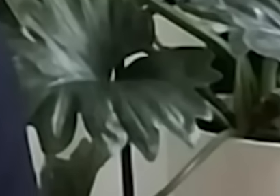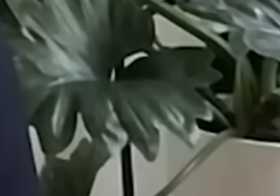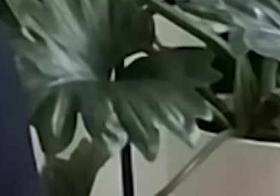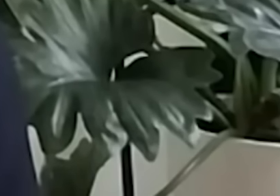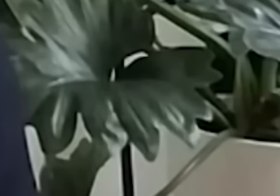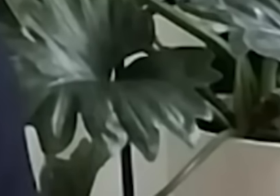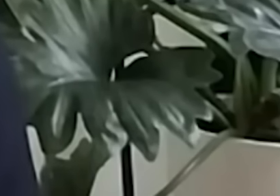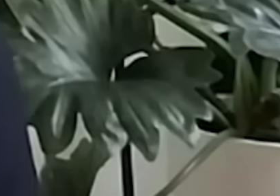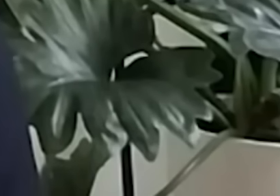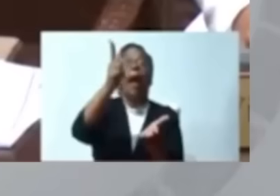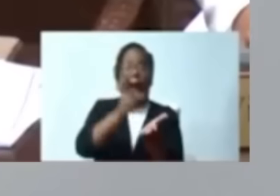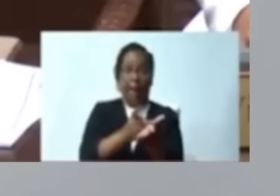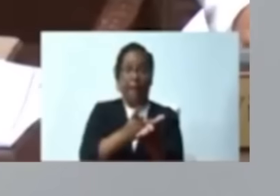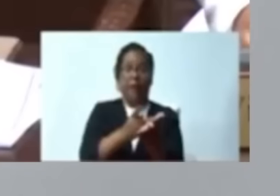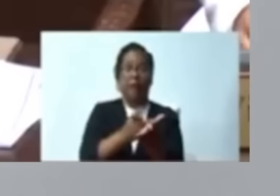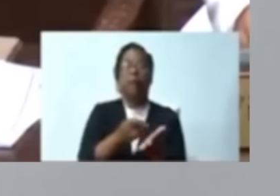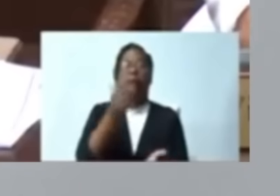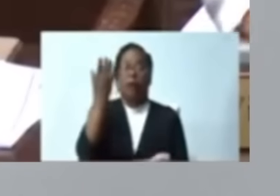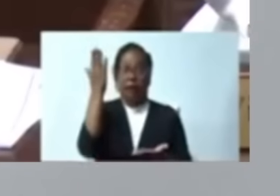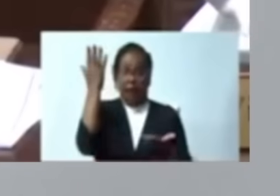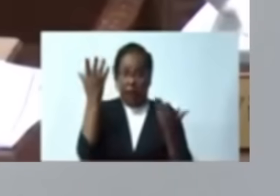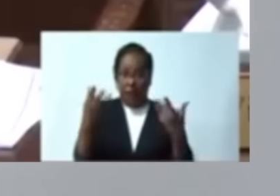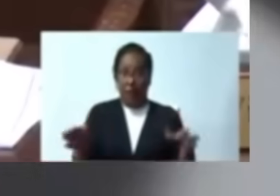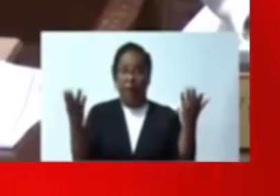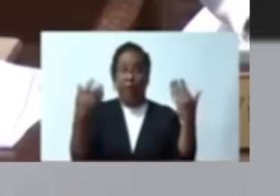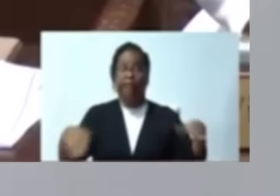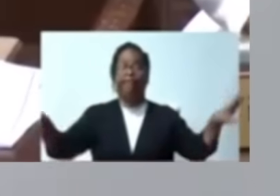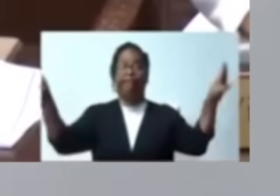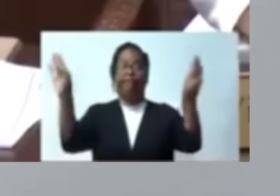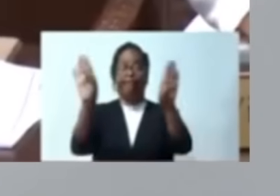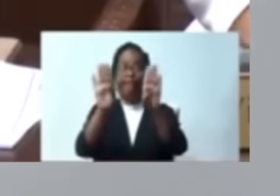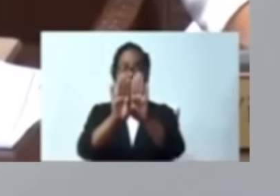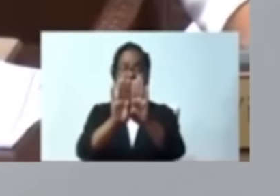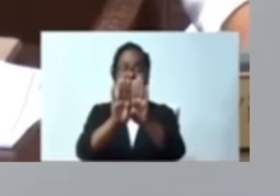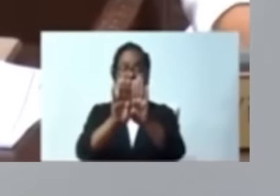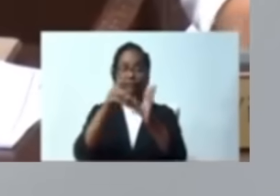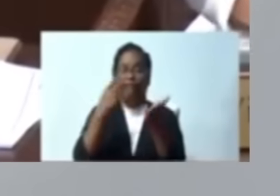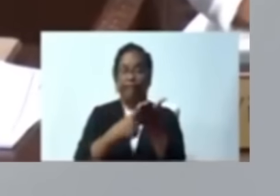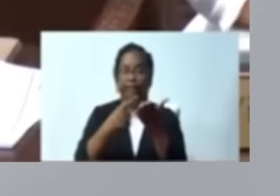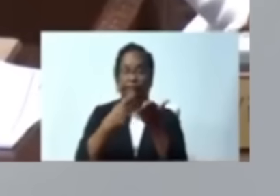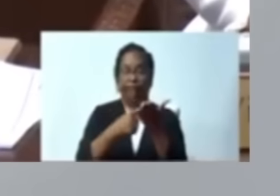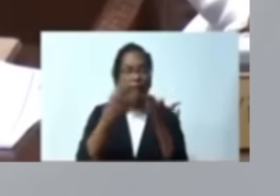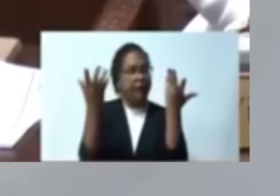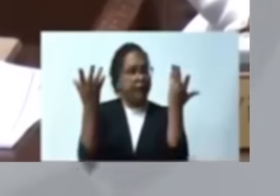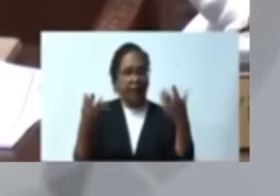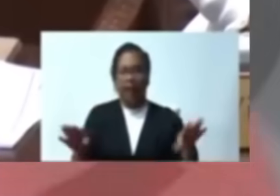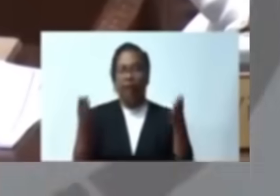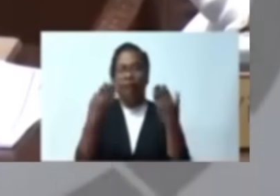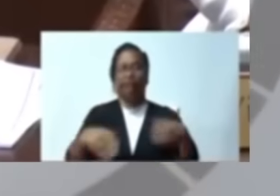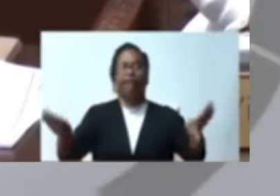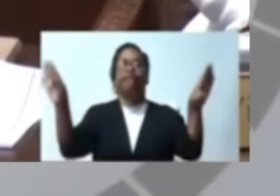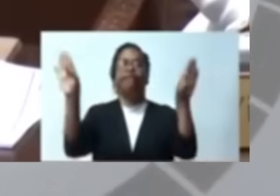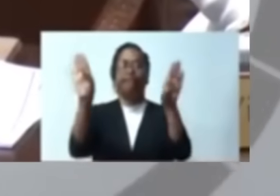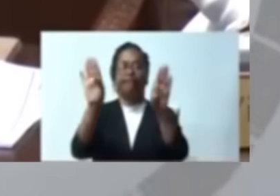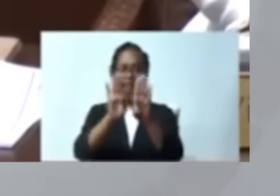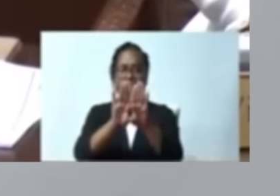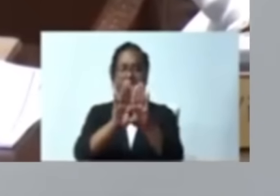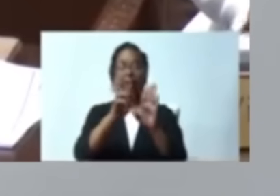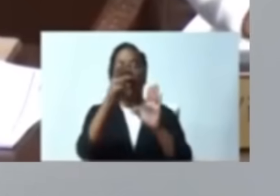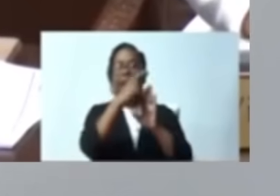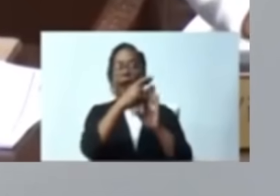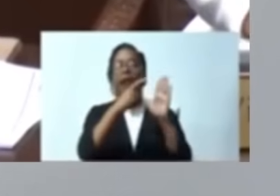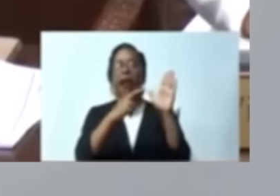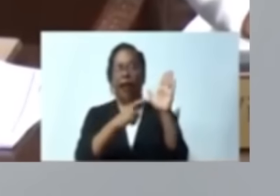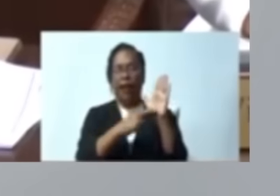dominio que es la que permite la incautación de bienes adquiridos como producto del crimen organizado pero